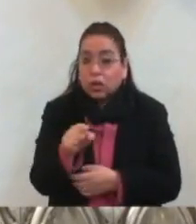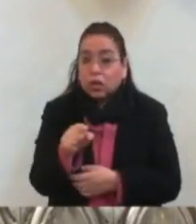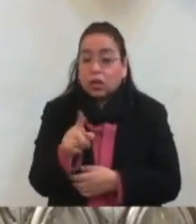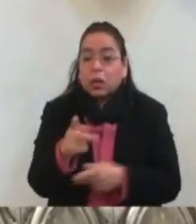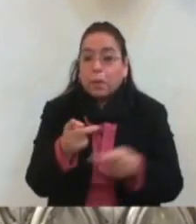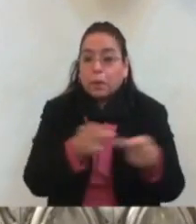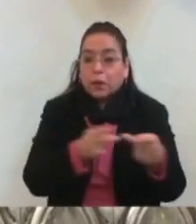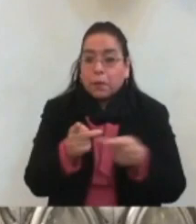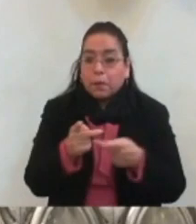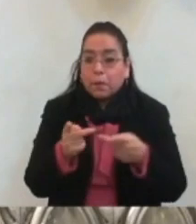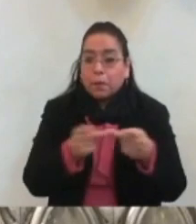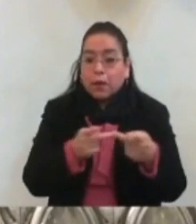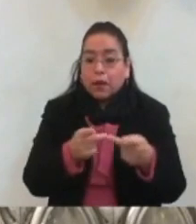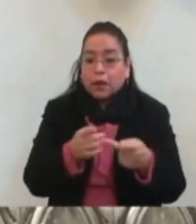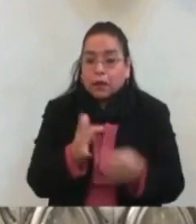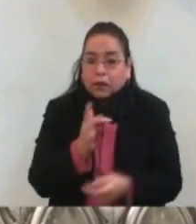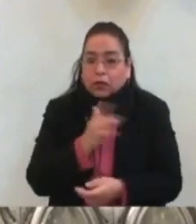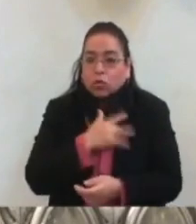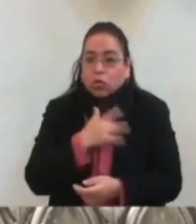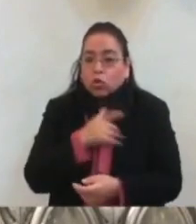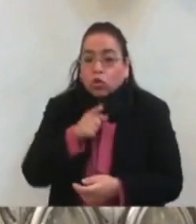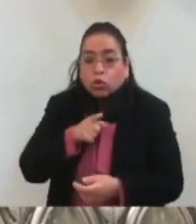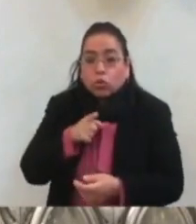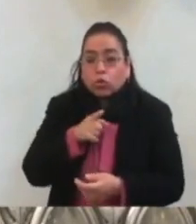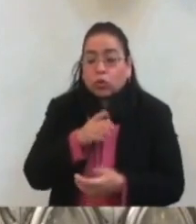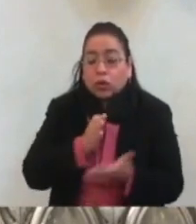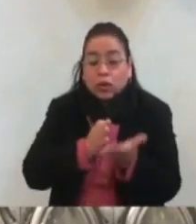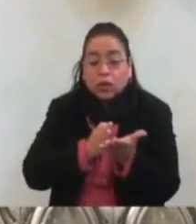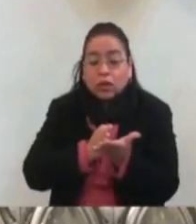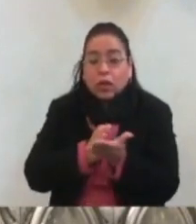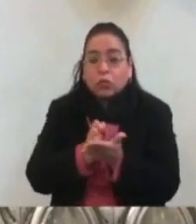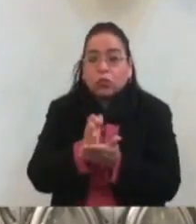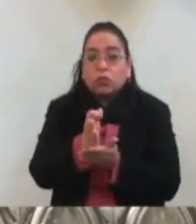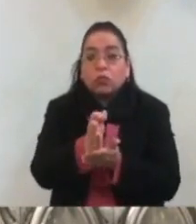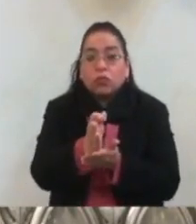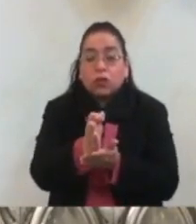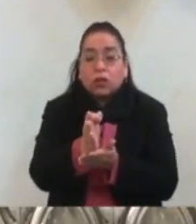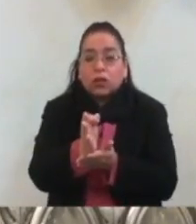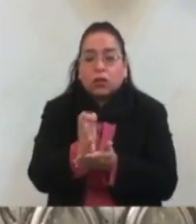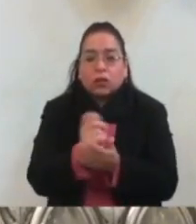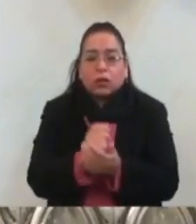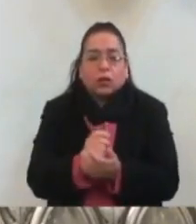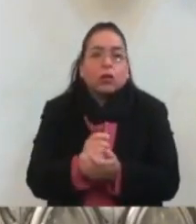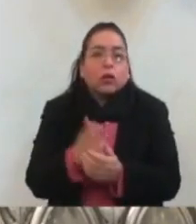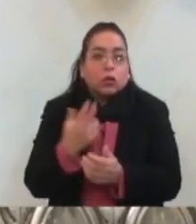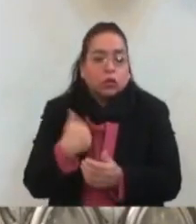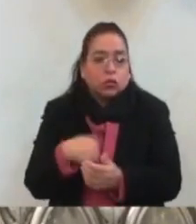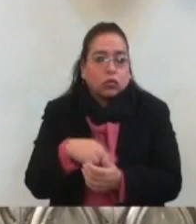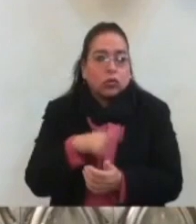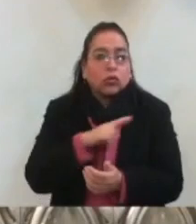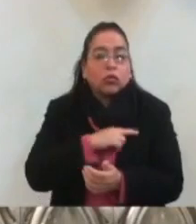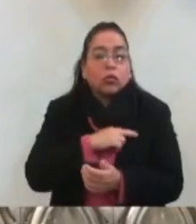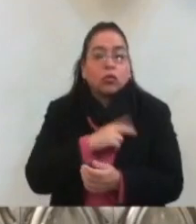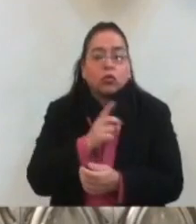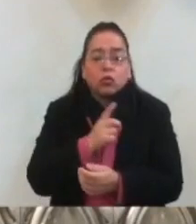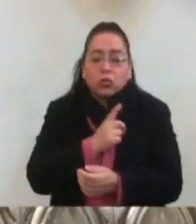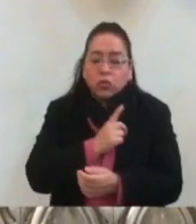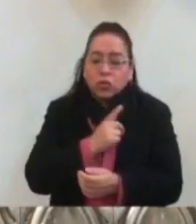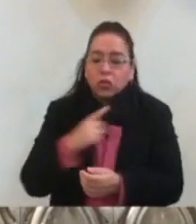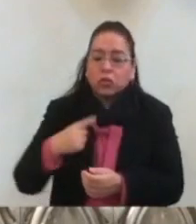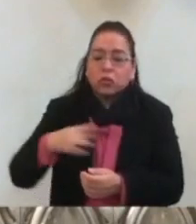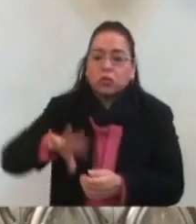señor endurecen sus senderos vamos a enderezar el camino